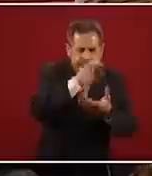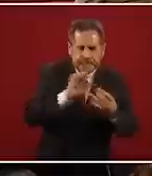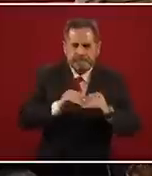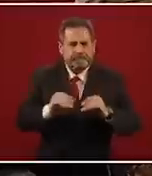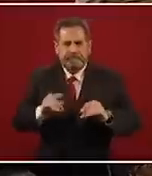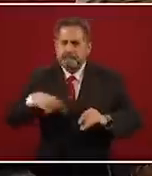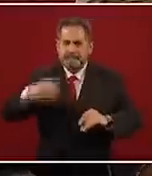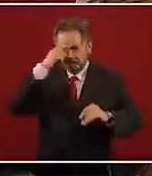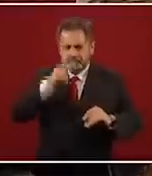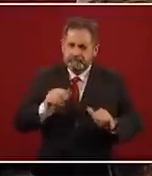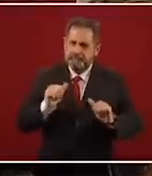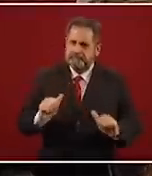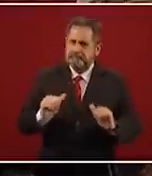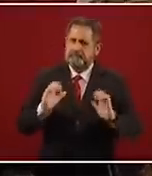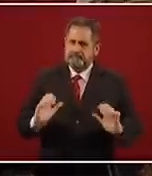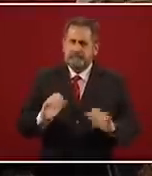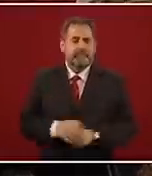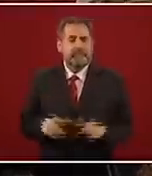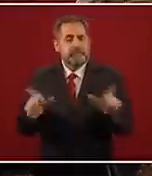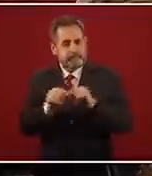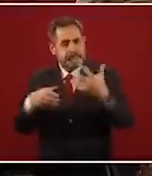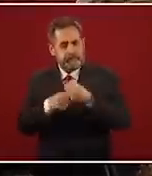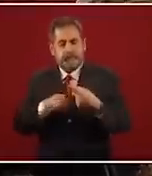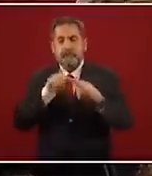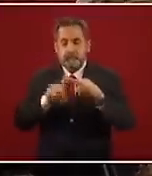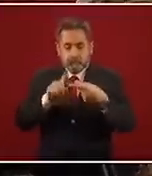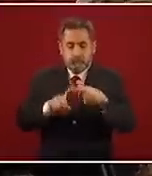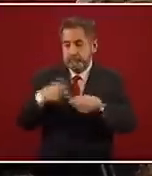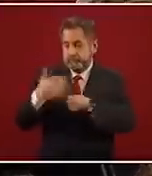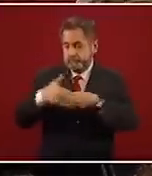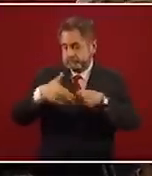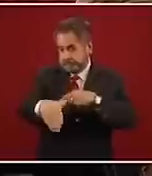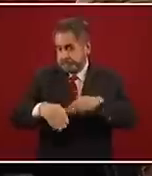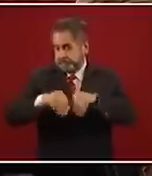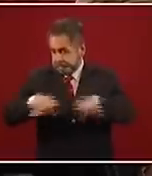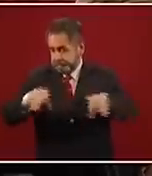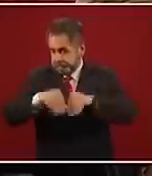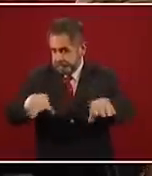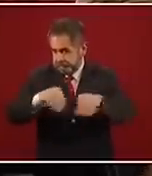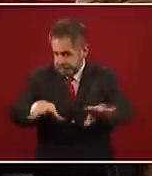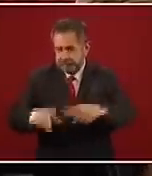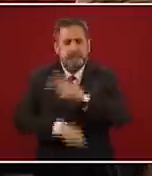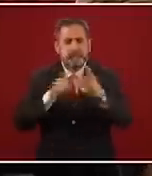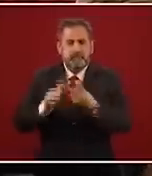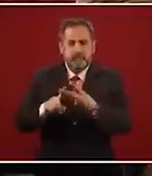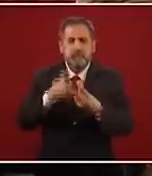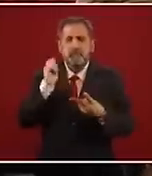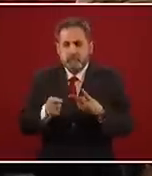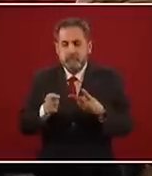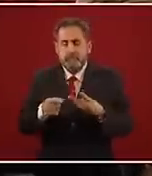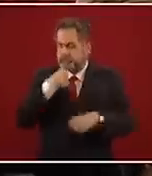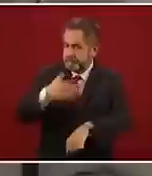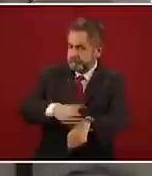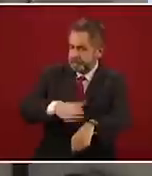es la situación. En resumen, uno, vamos a informar con absoluta transparencia lo que va ocurriendo. Dos, llamamos